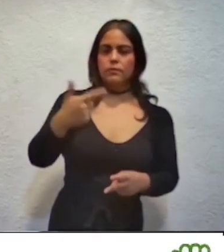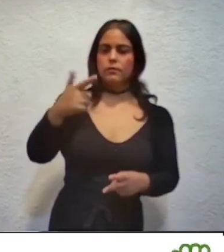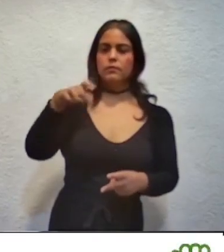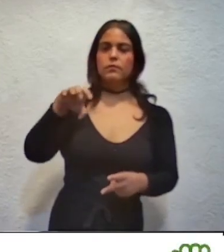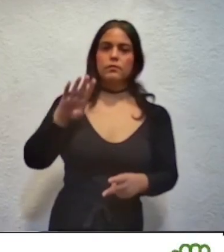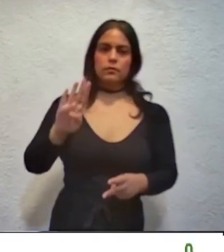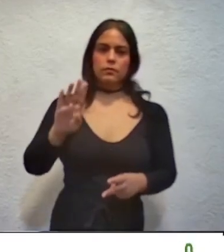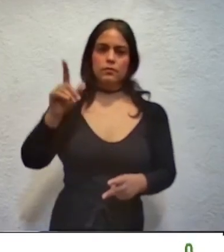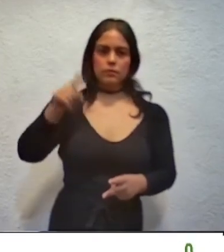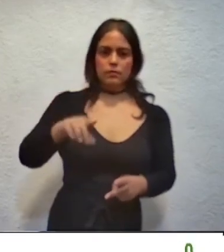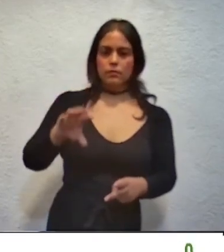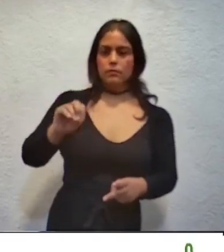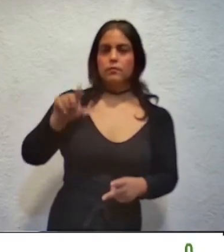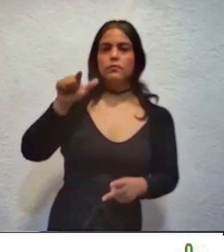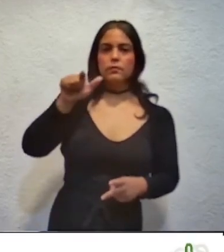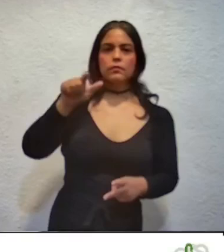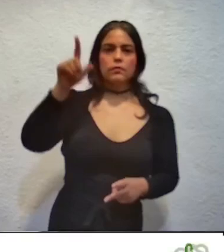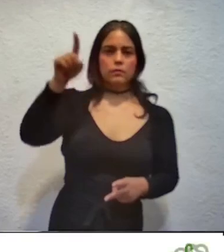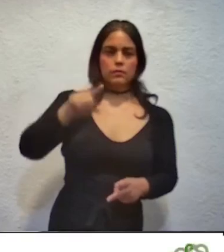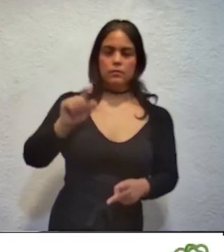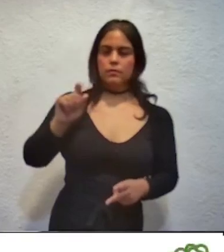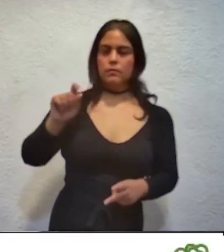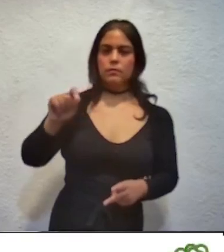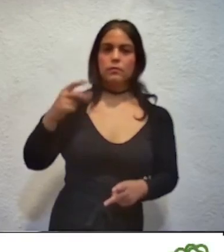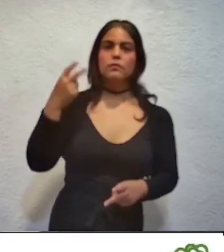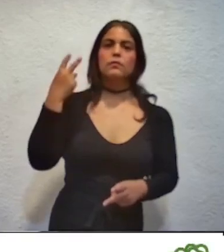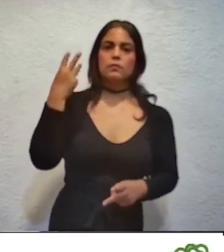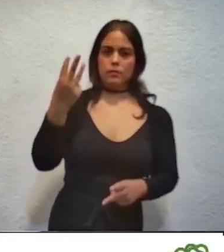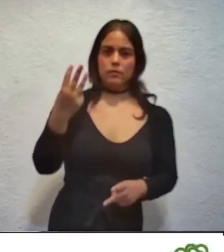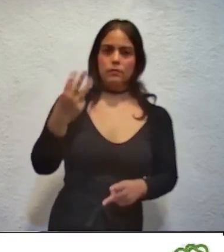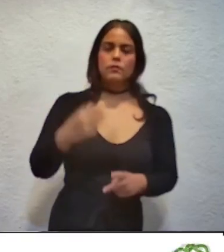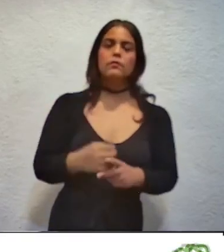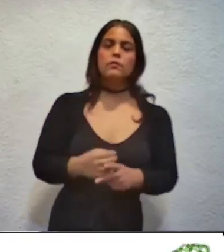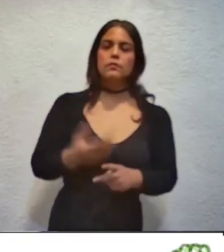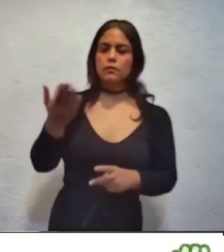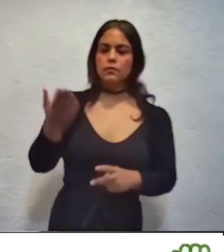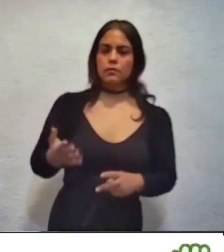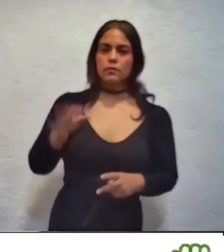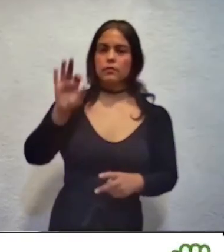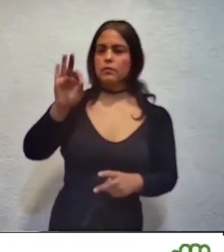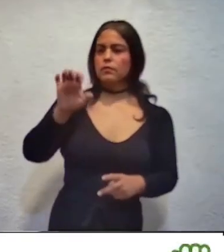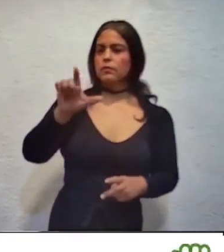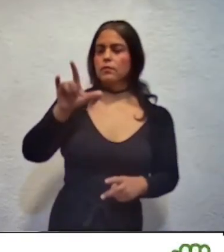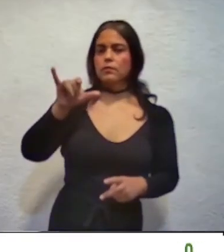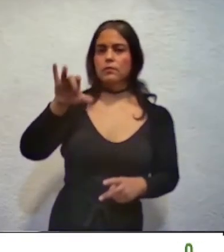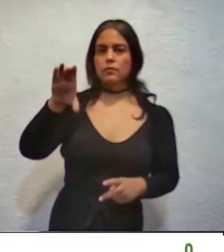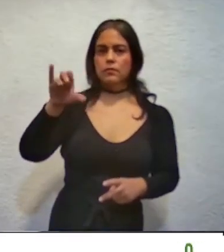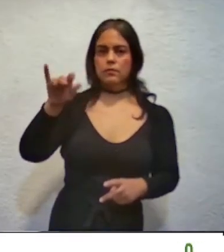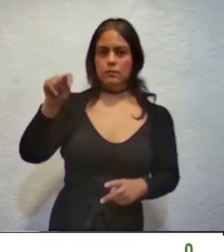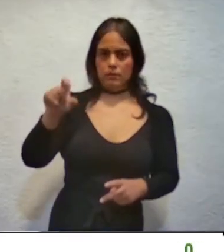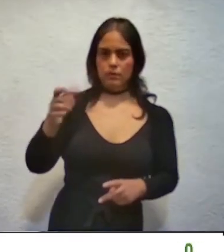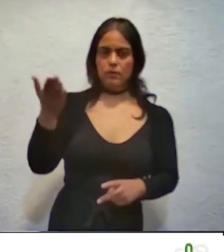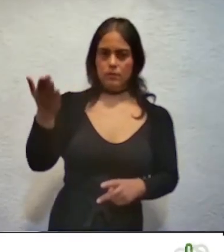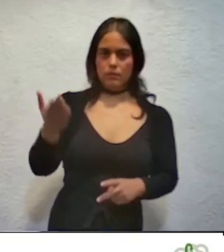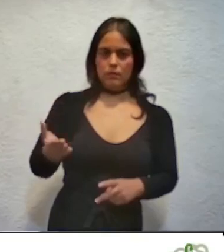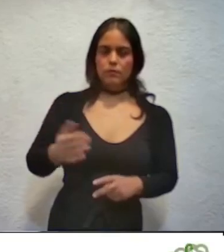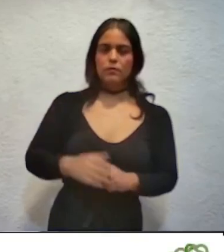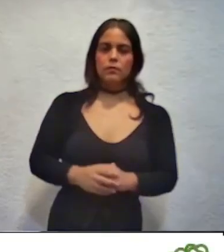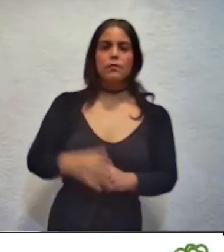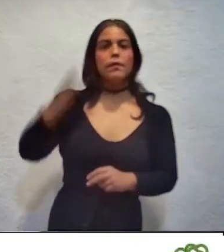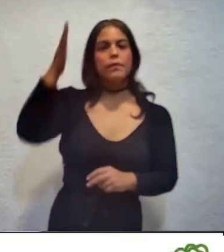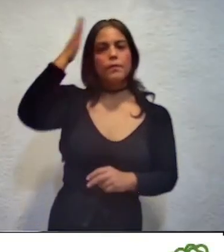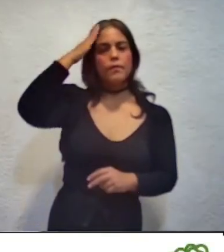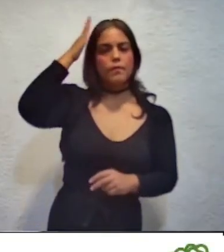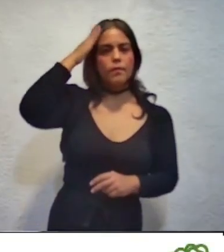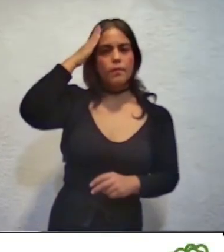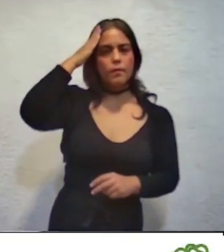diagonal 017 diagonal 2023. Parte actora es Felicita Navarrete Neri. La autoridad responsable es la